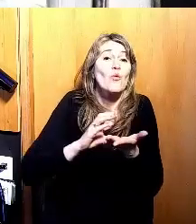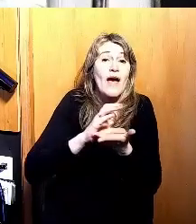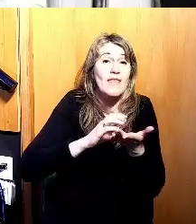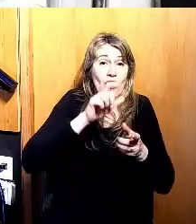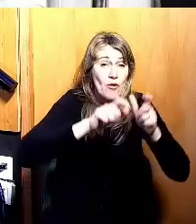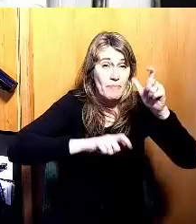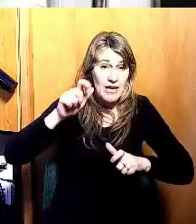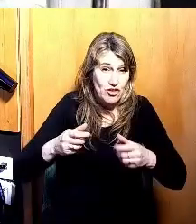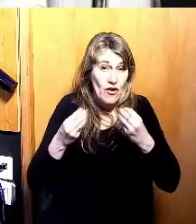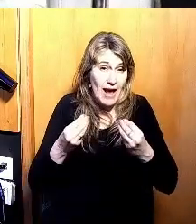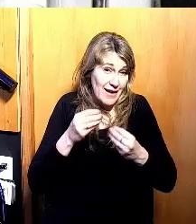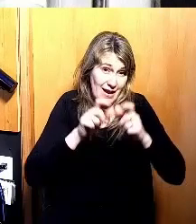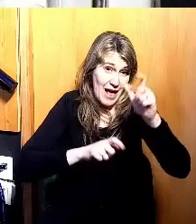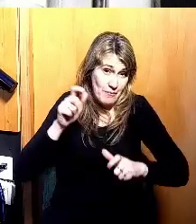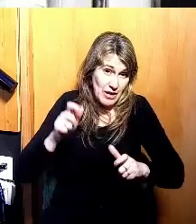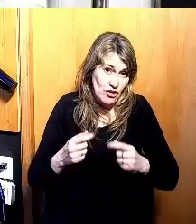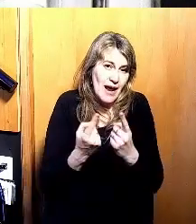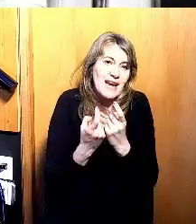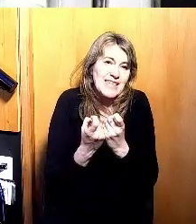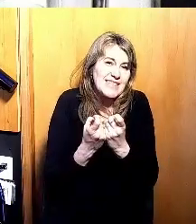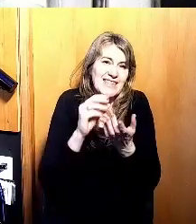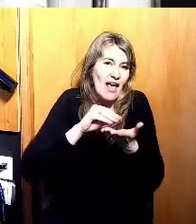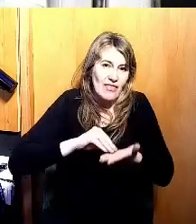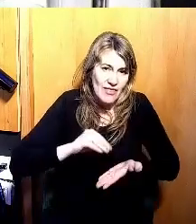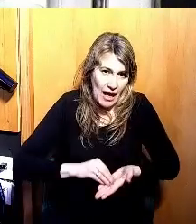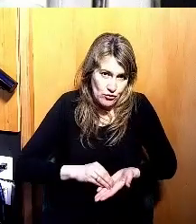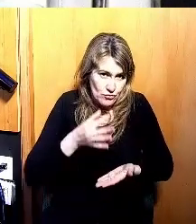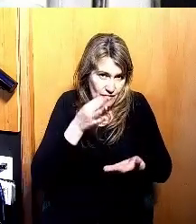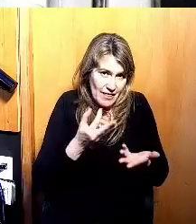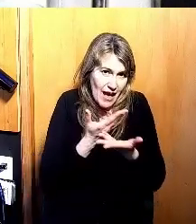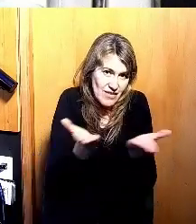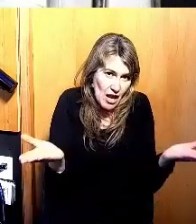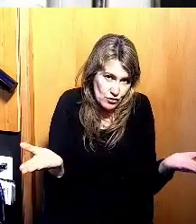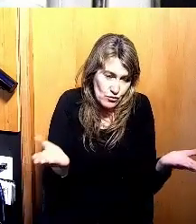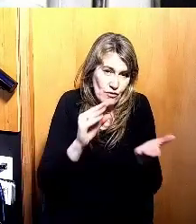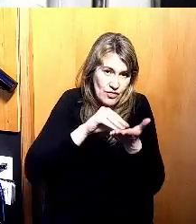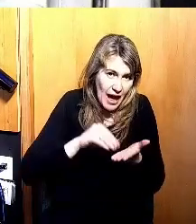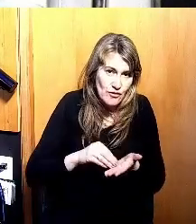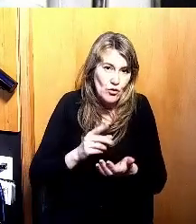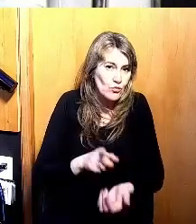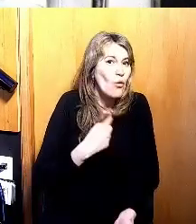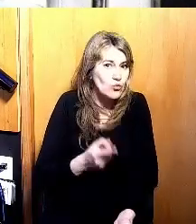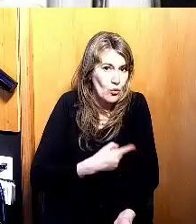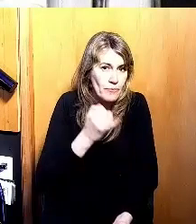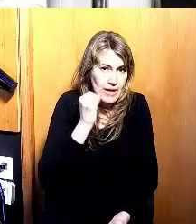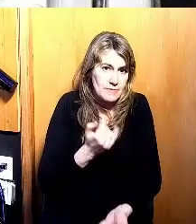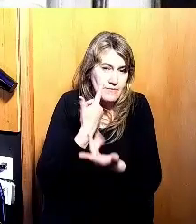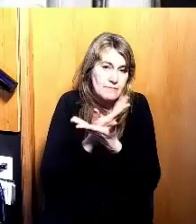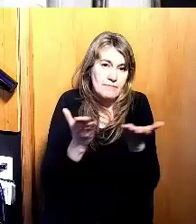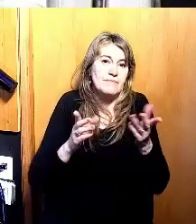sin datos no se puede hacer nada. Desde el sector privado está muy acostumbrado a gestionar datos que tienen que ver con su